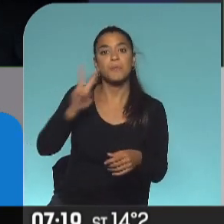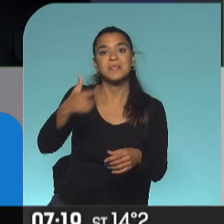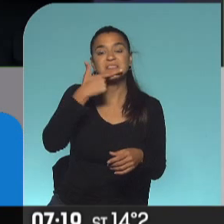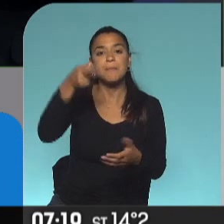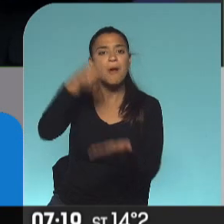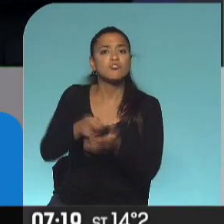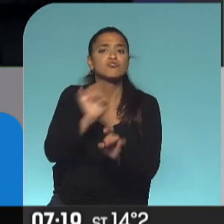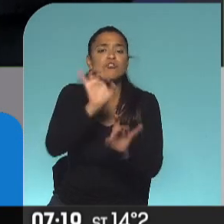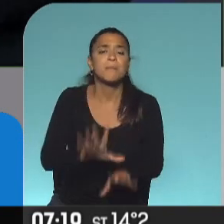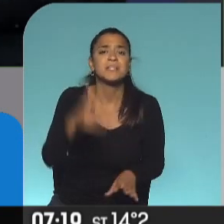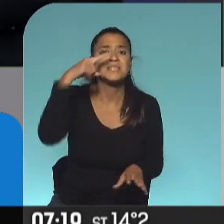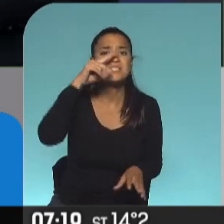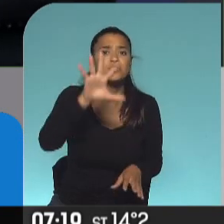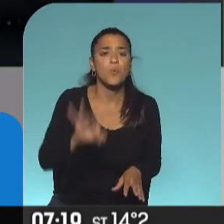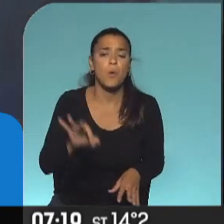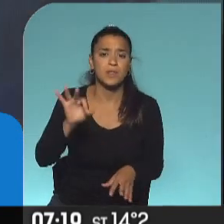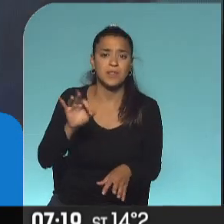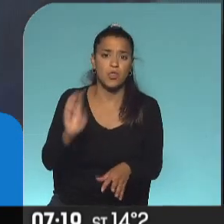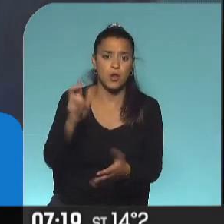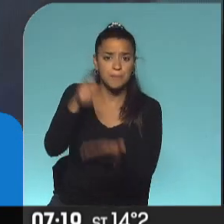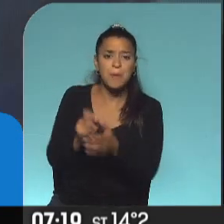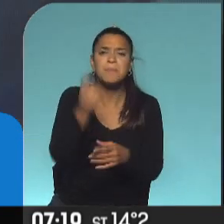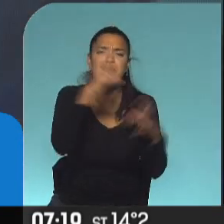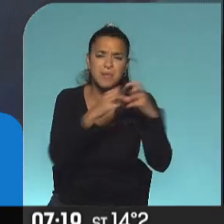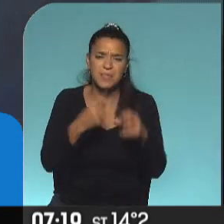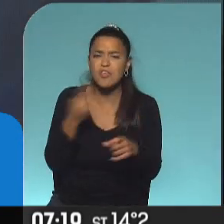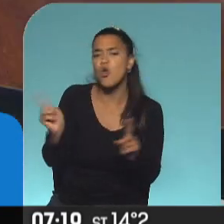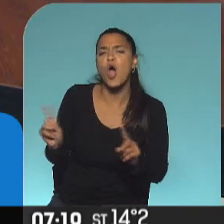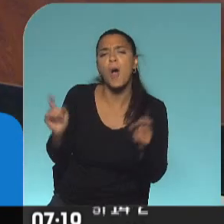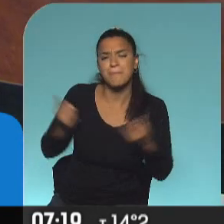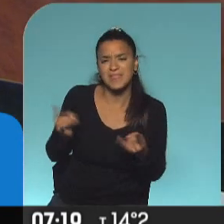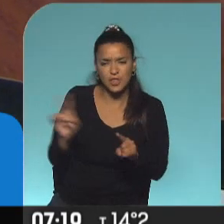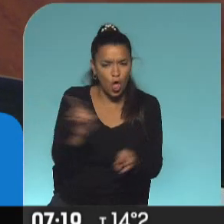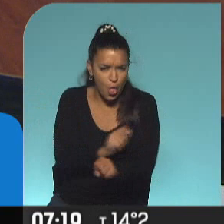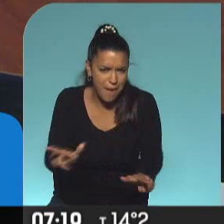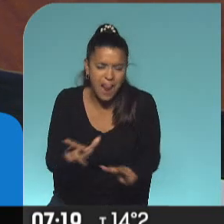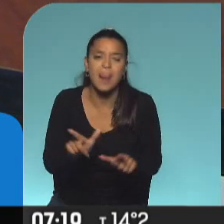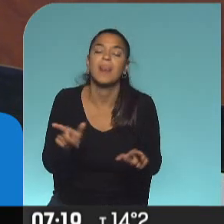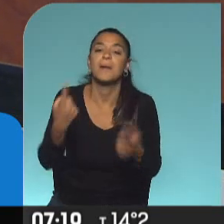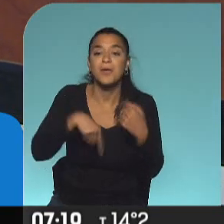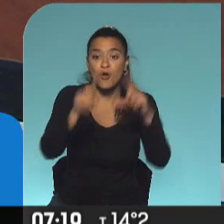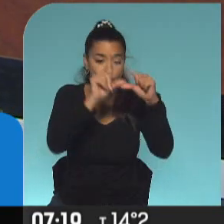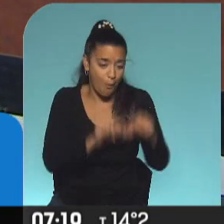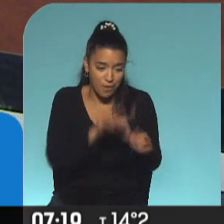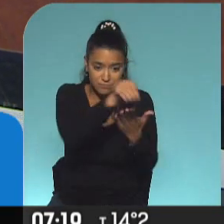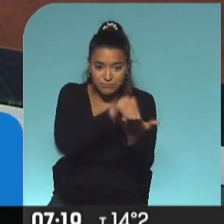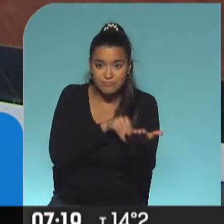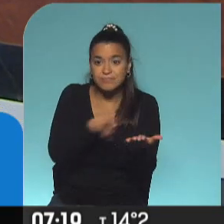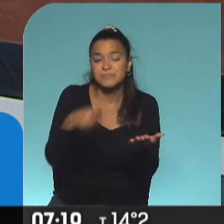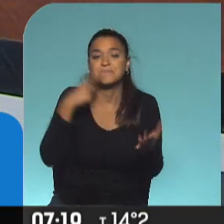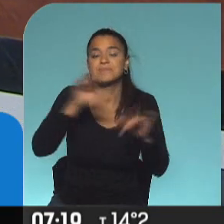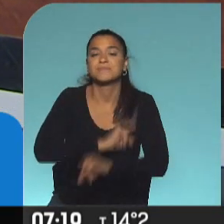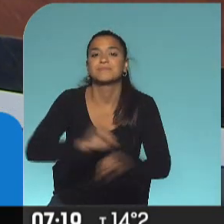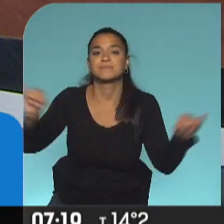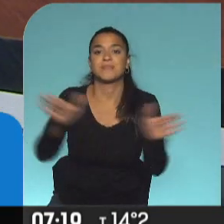solo 750 Lo desmintió, dólares. ¿no? Durante el primer debate lo desmintió. Sí, dijo que estaba todo mal, pero los números son los números. El New York Times lo